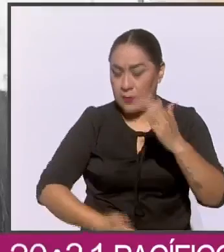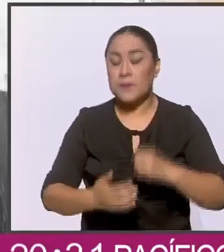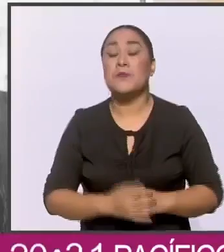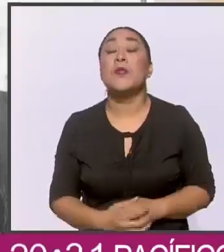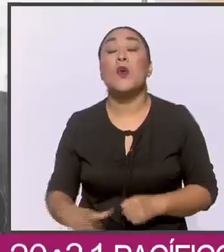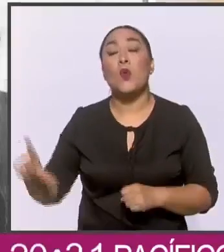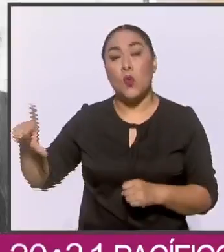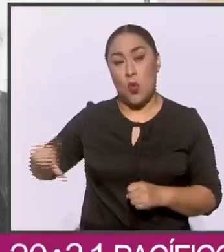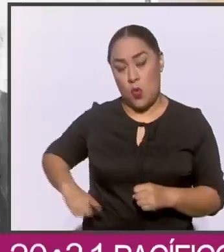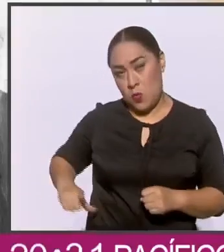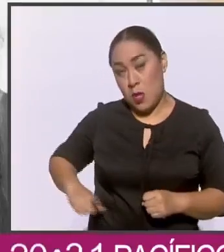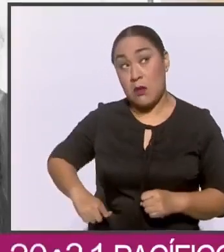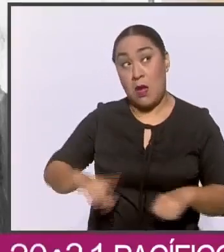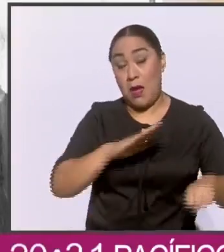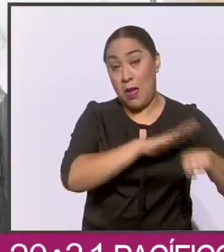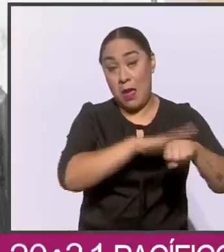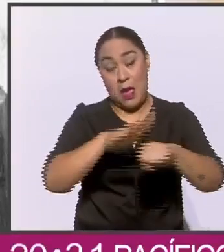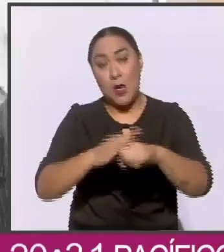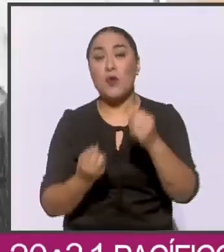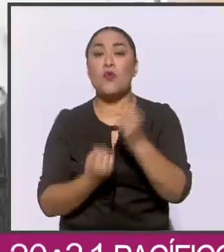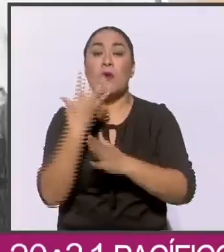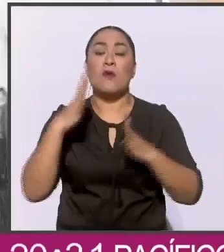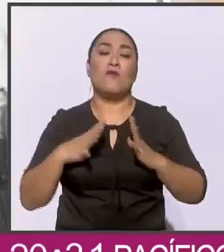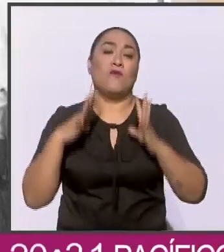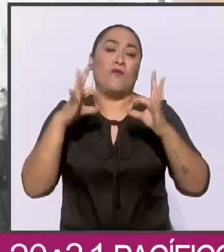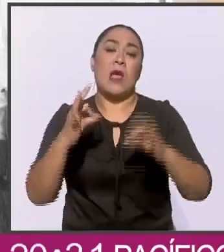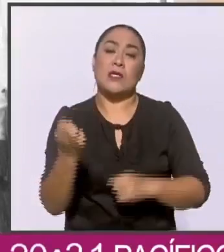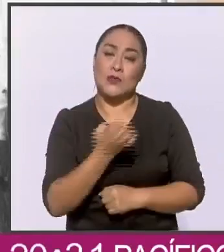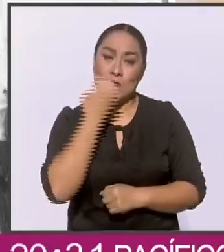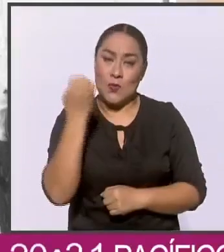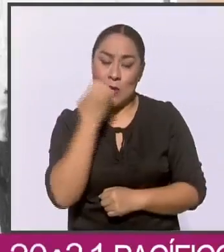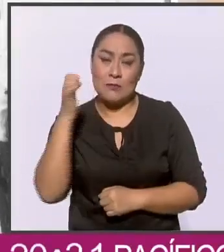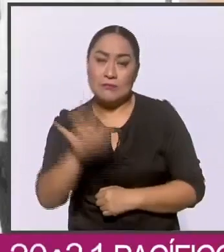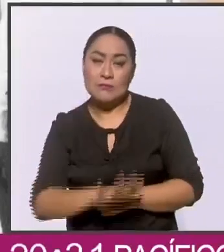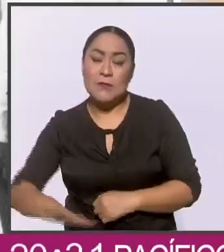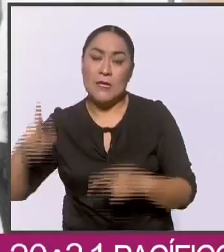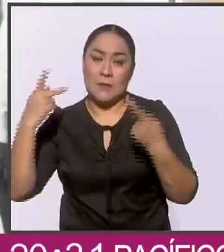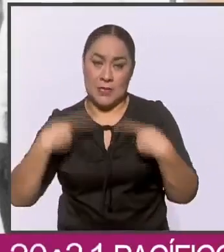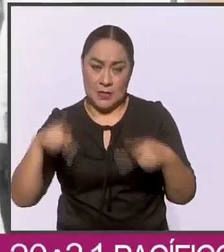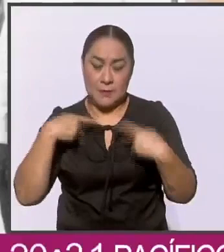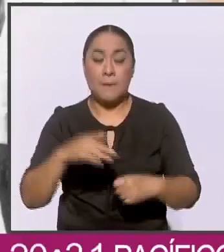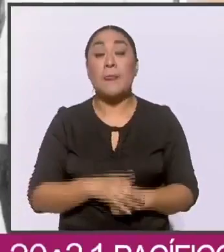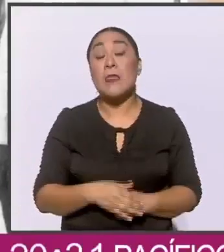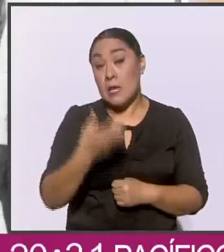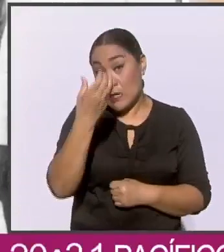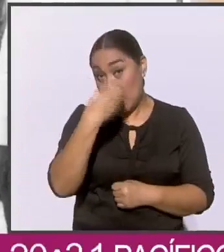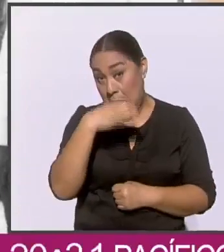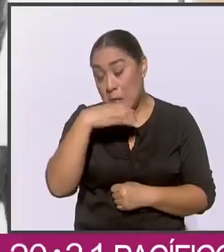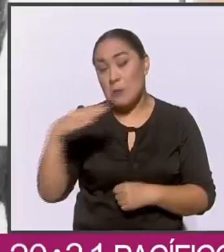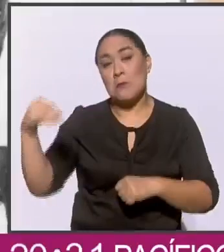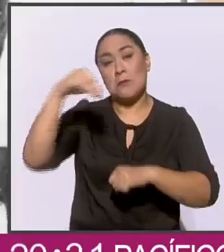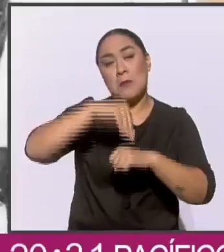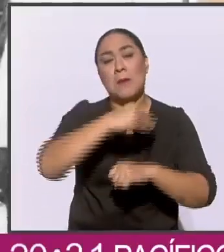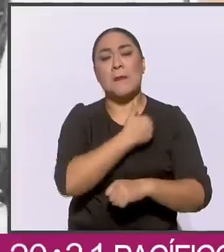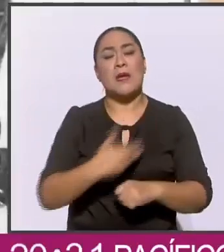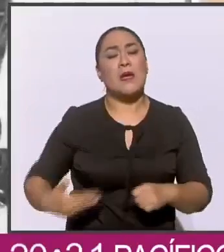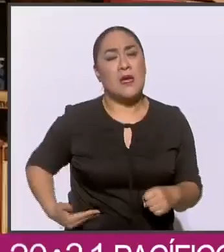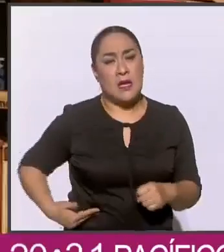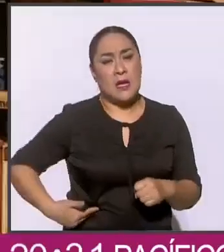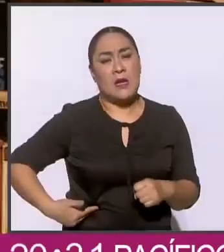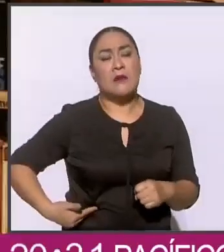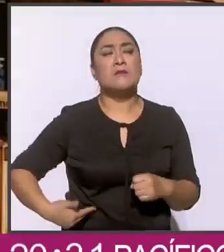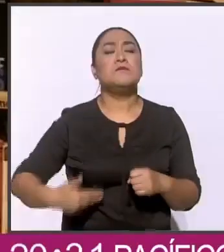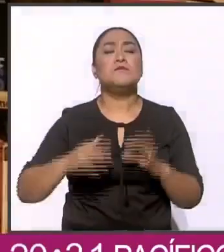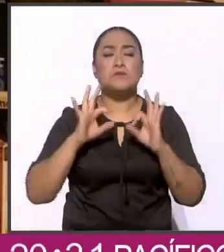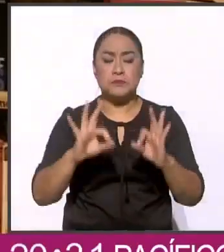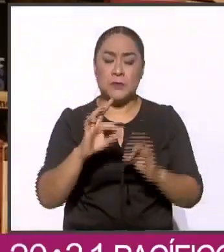Estado fundará la socialista. Lázaro Cárdenas asumió la presidencia de la República en